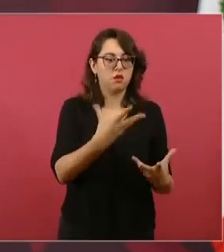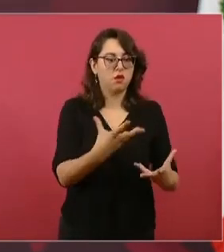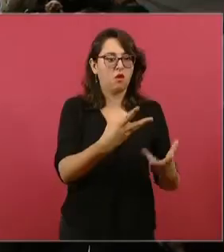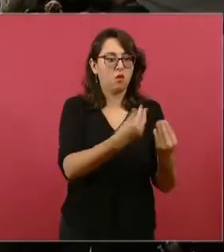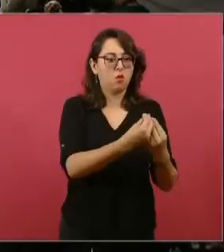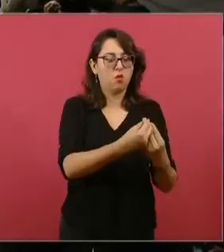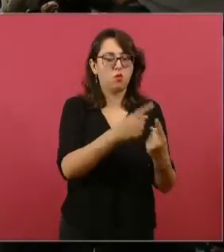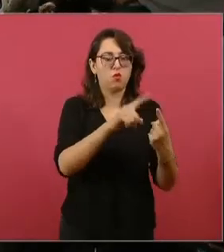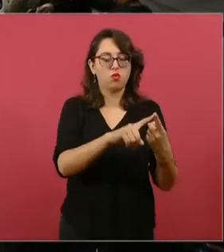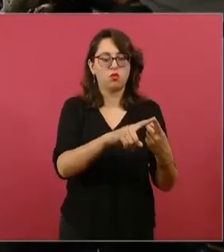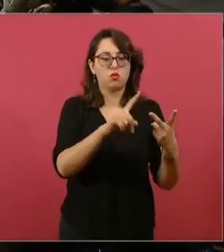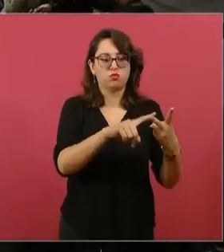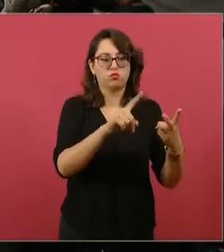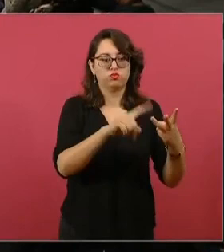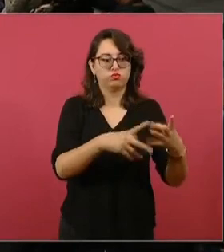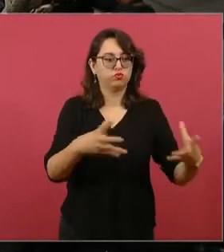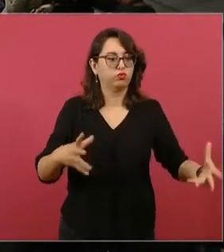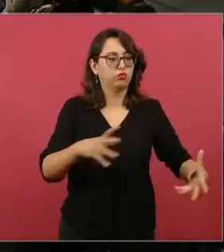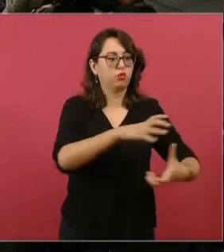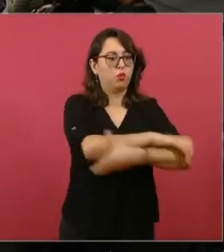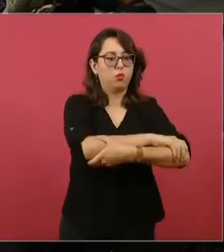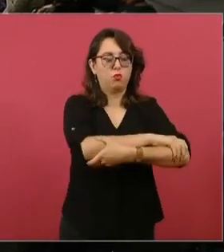los de la cúpula,